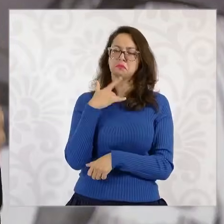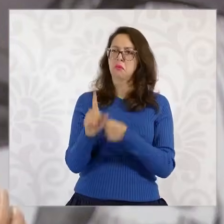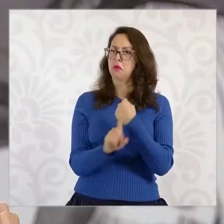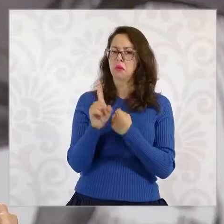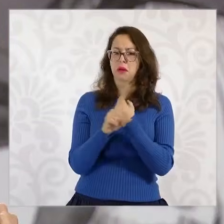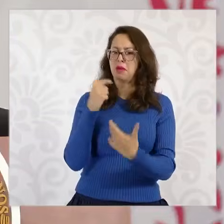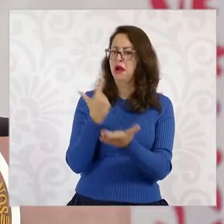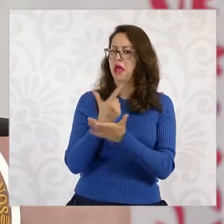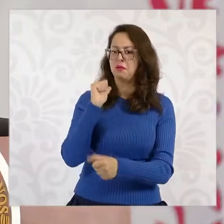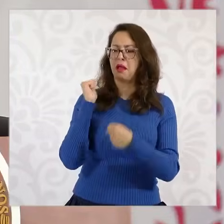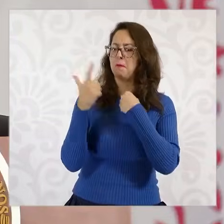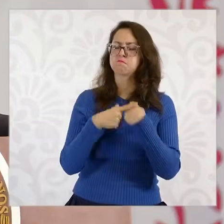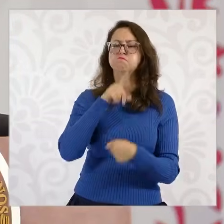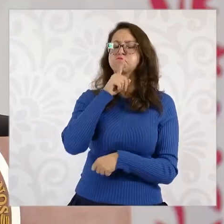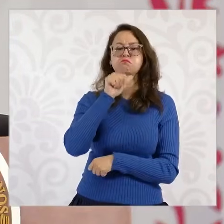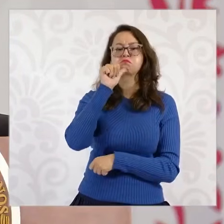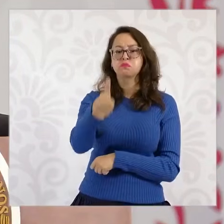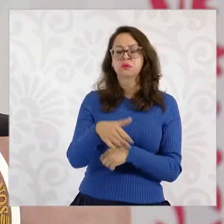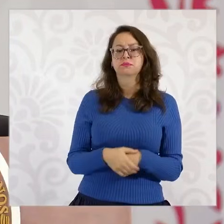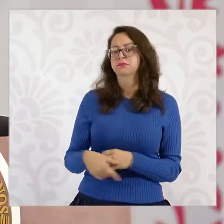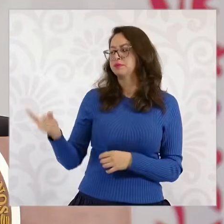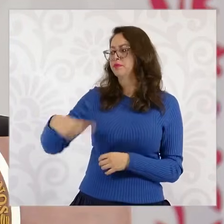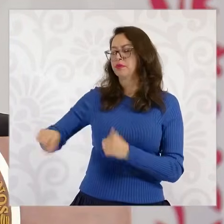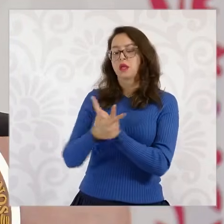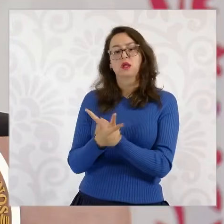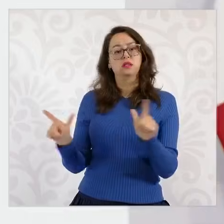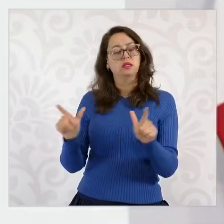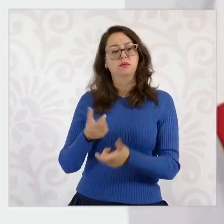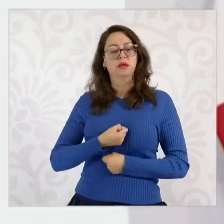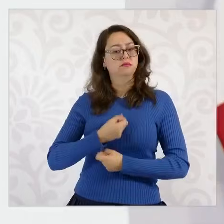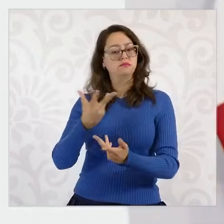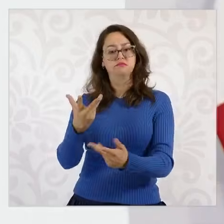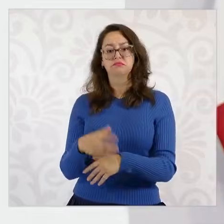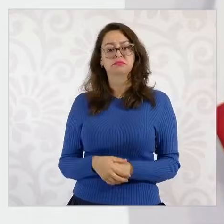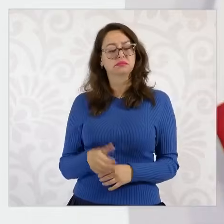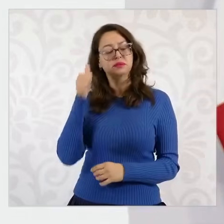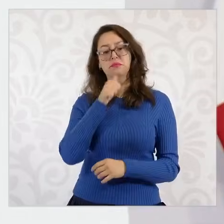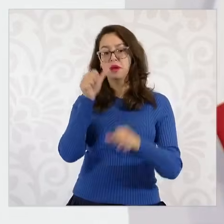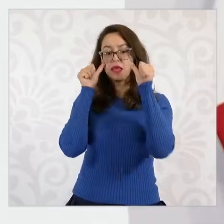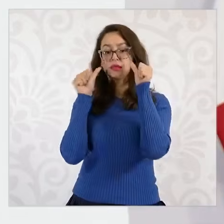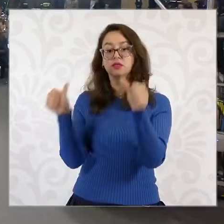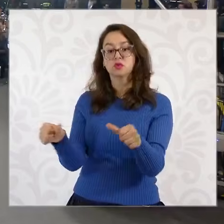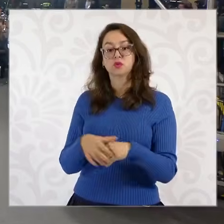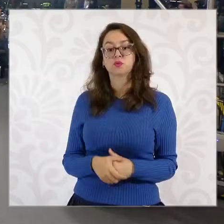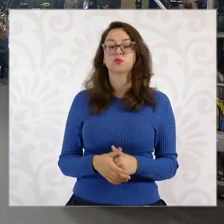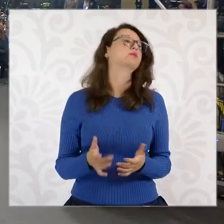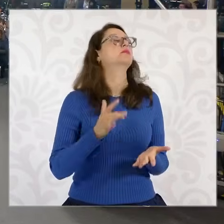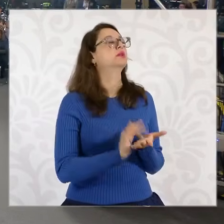siempre ha habido en México. Pues. Se garantiza la libre manifestación y se les atiende siempre. Muchas